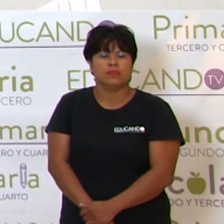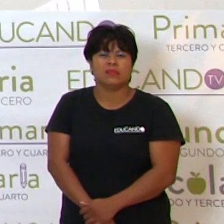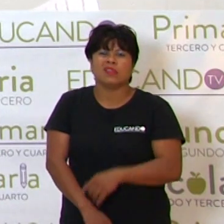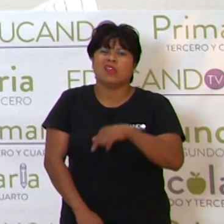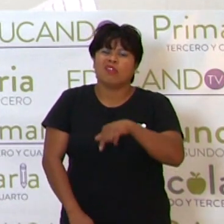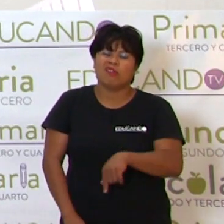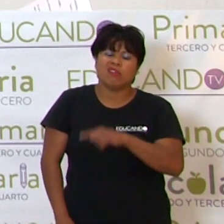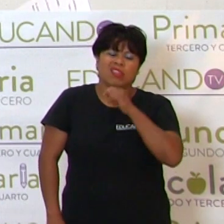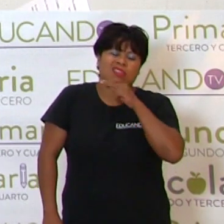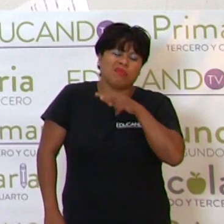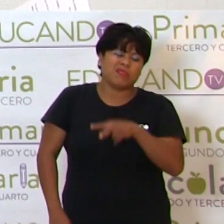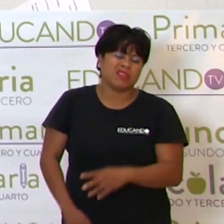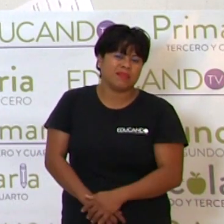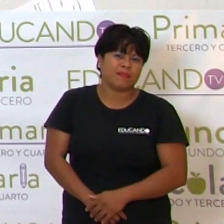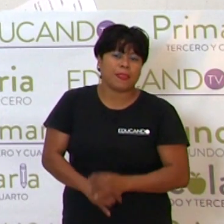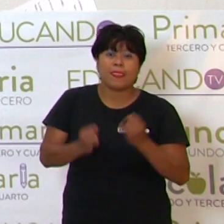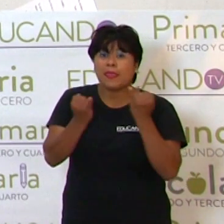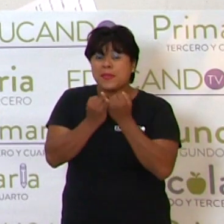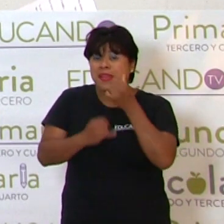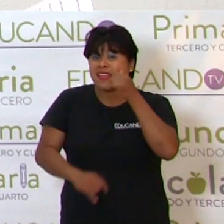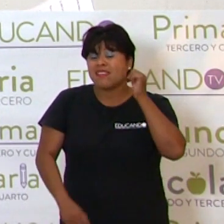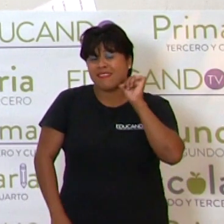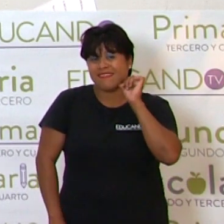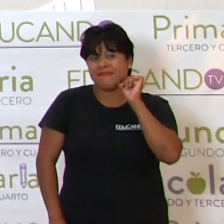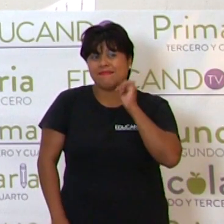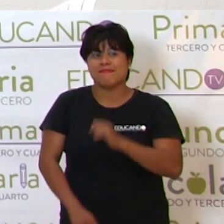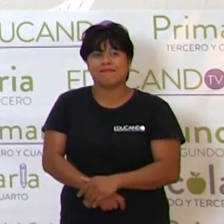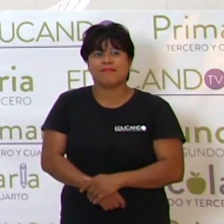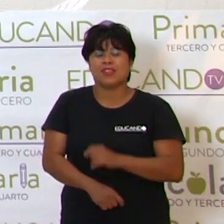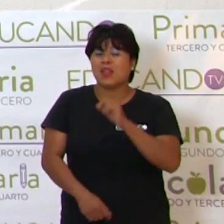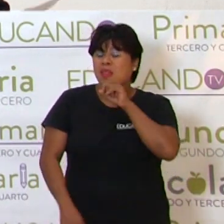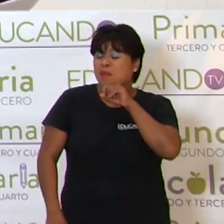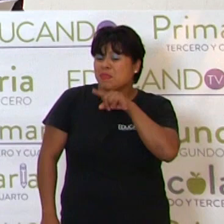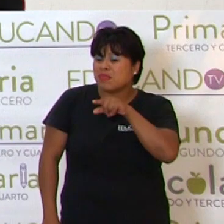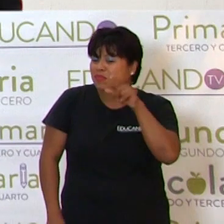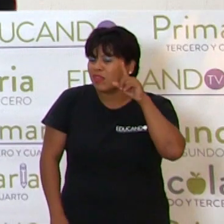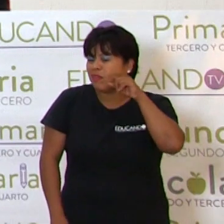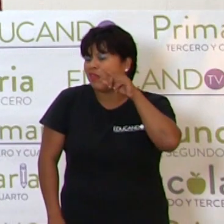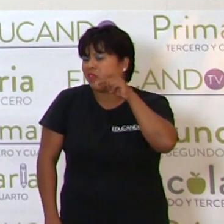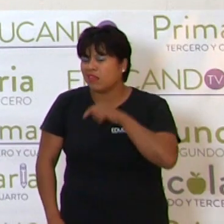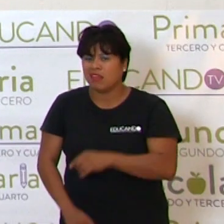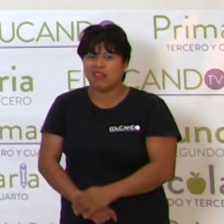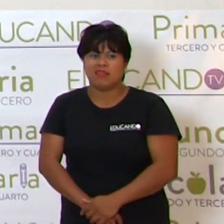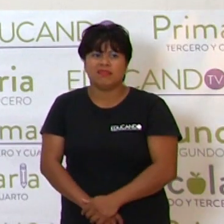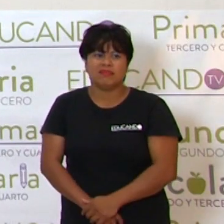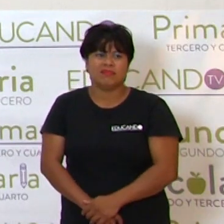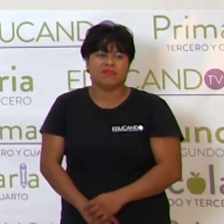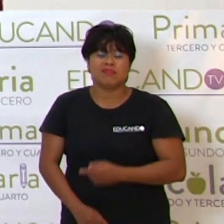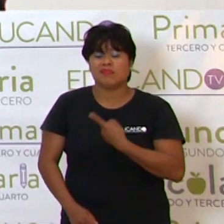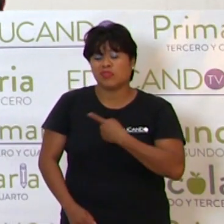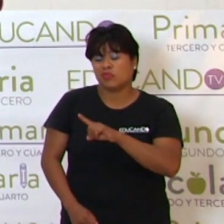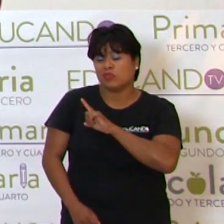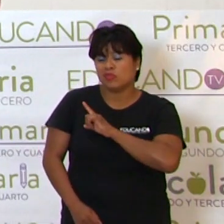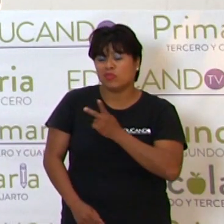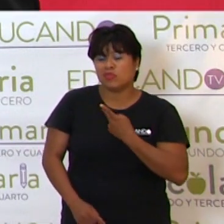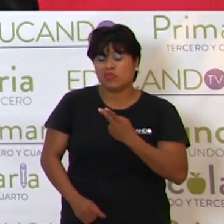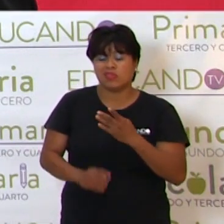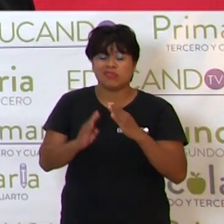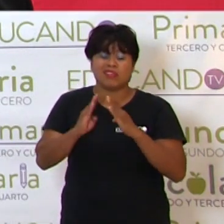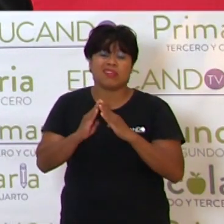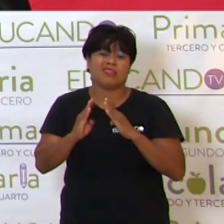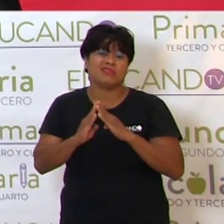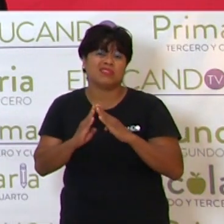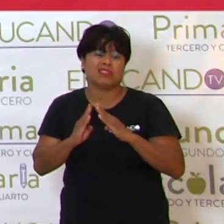Hoy también. Igual que ayer. Lo mismo que mañana. Estamos solos en